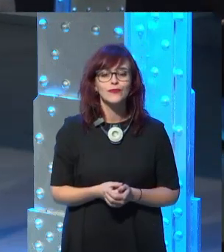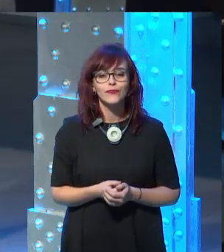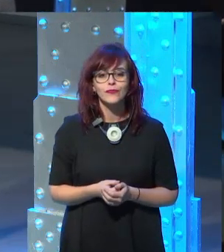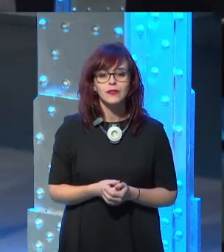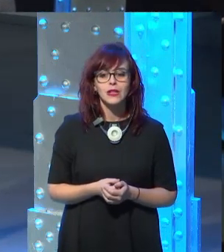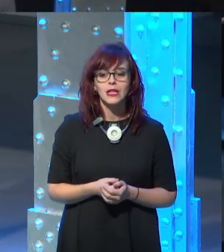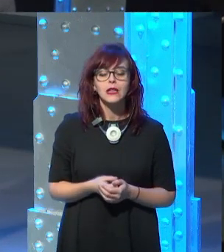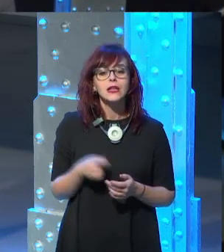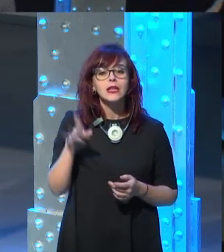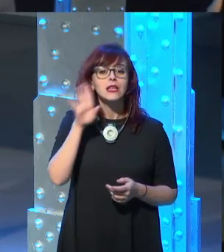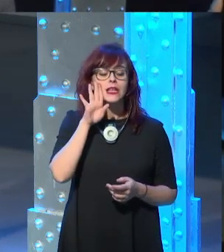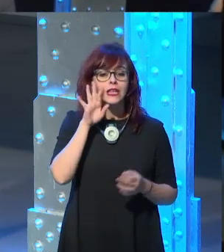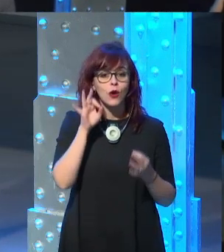obras?